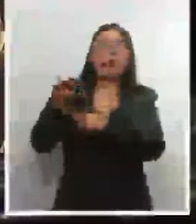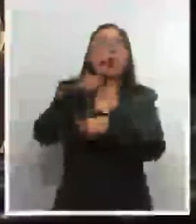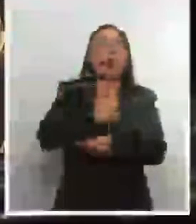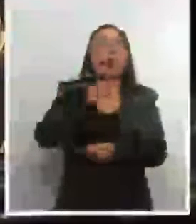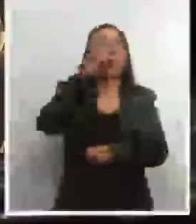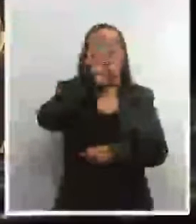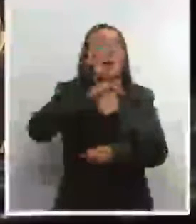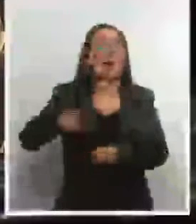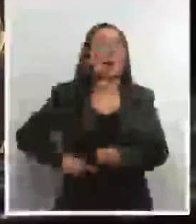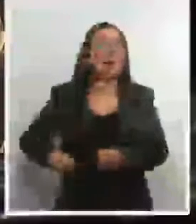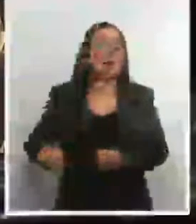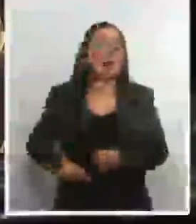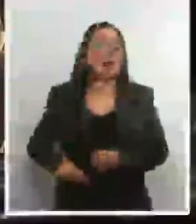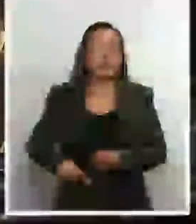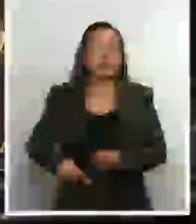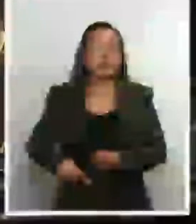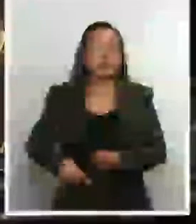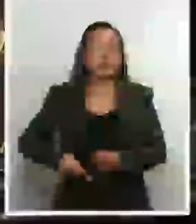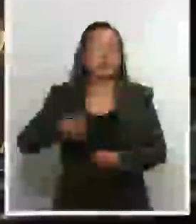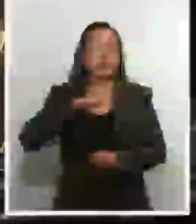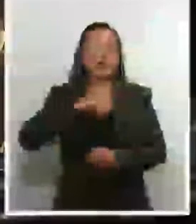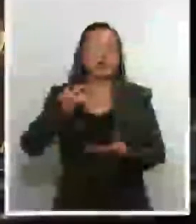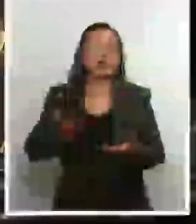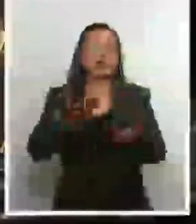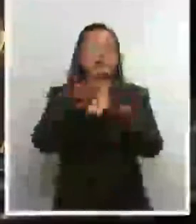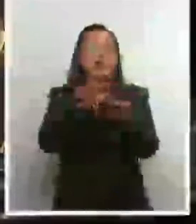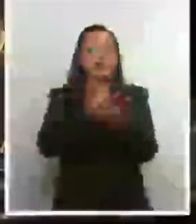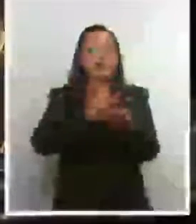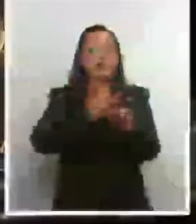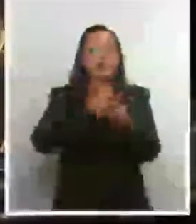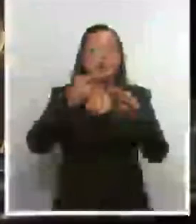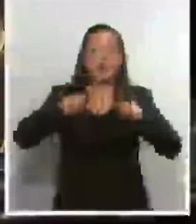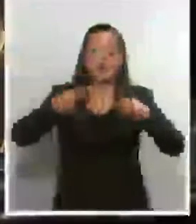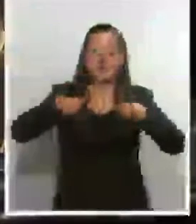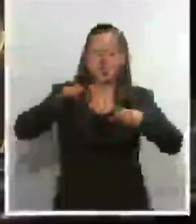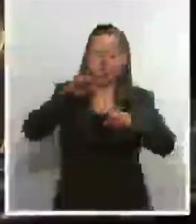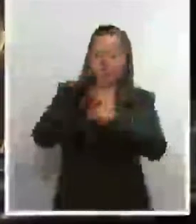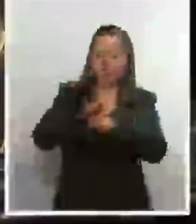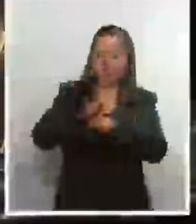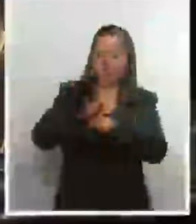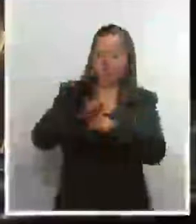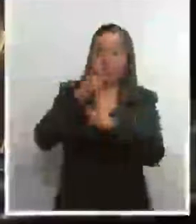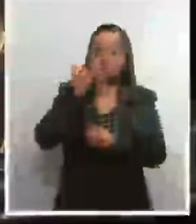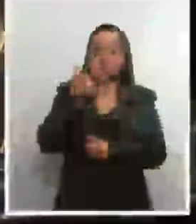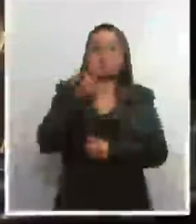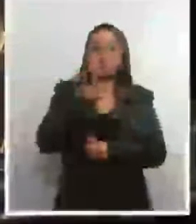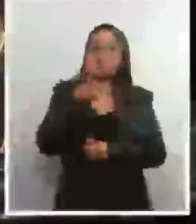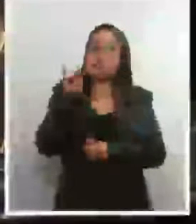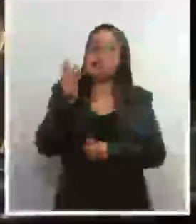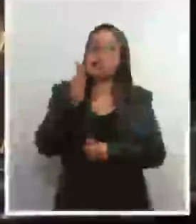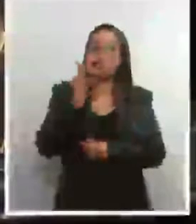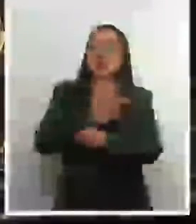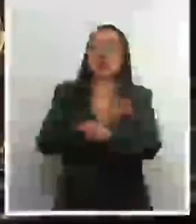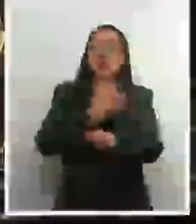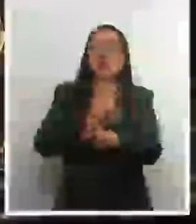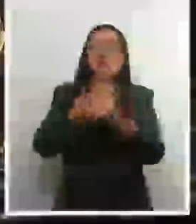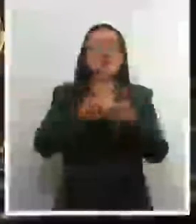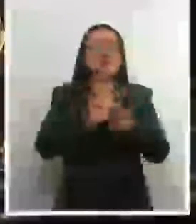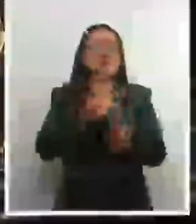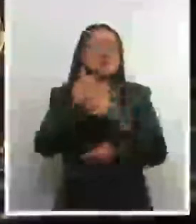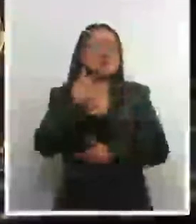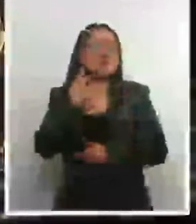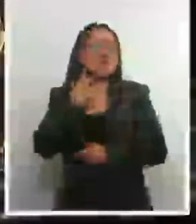jefe de gobierno. Mi propuesta personal y de algunos de mis compañeros de